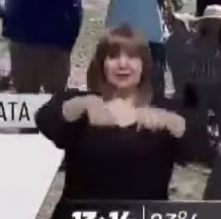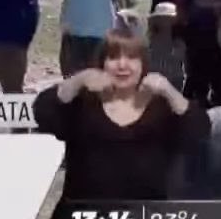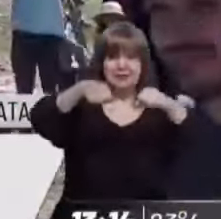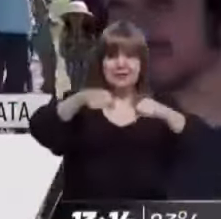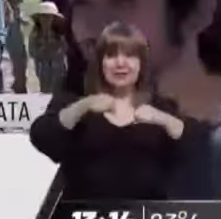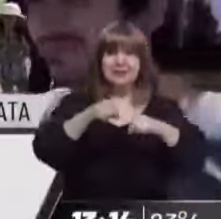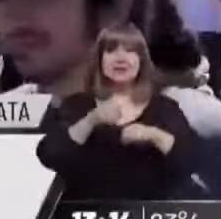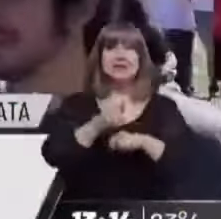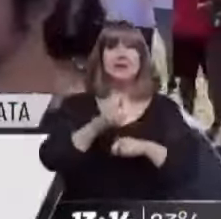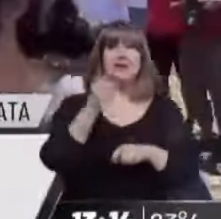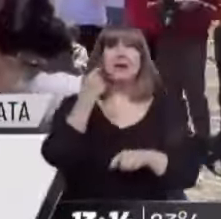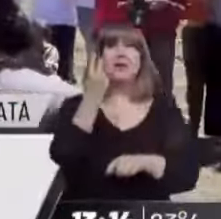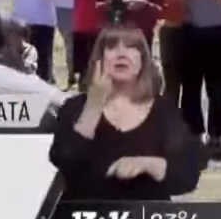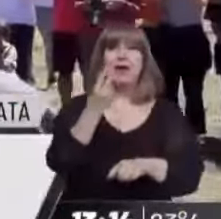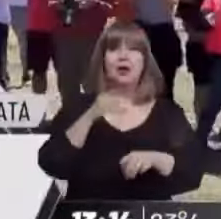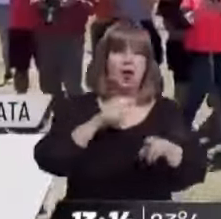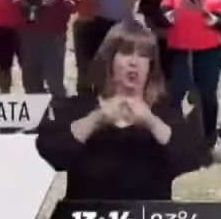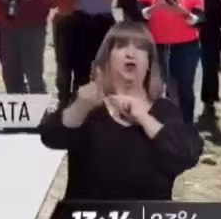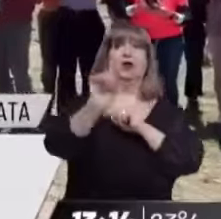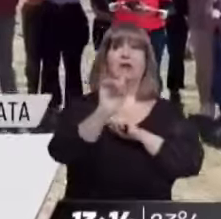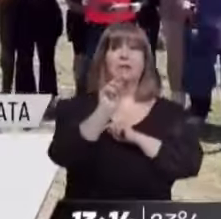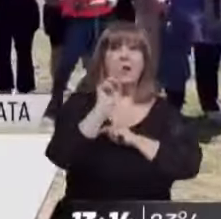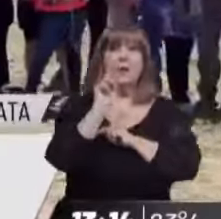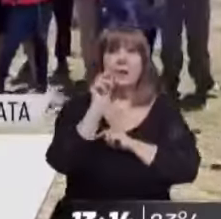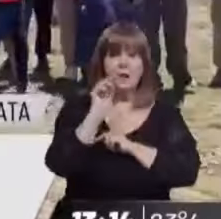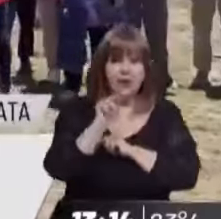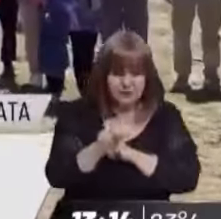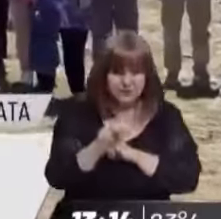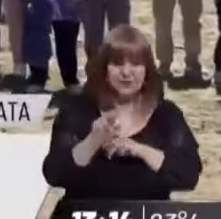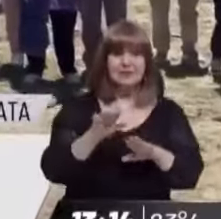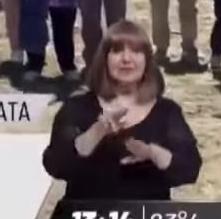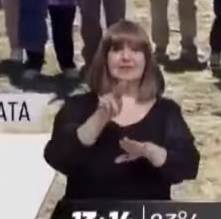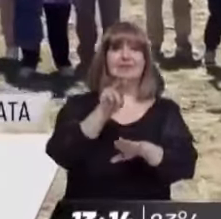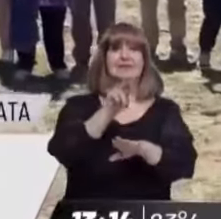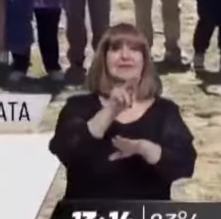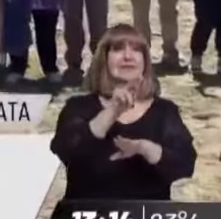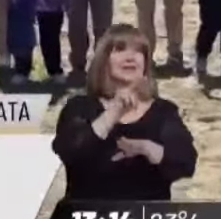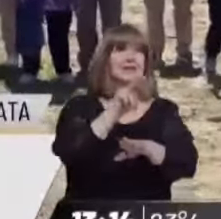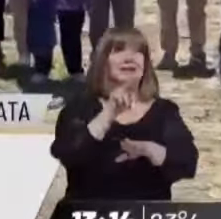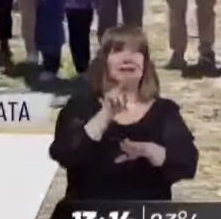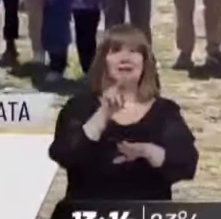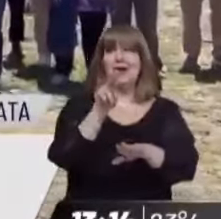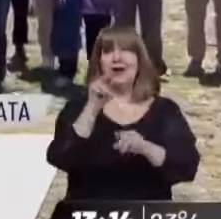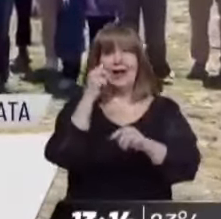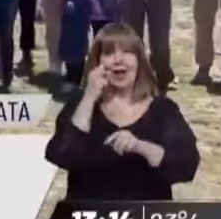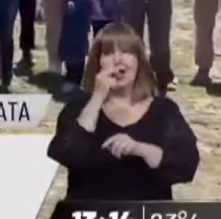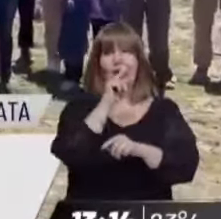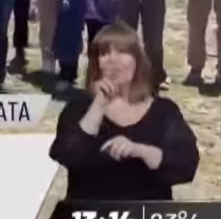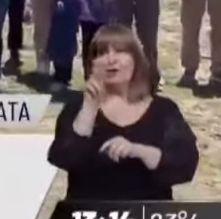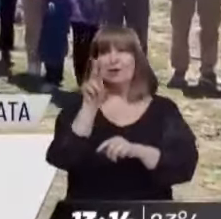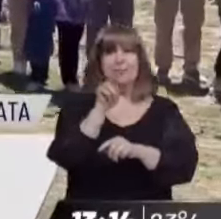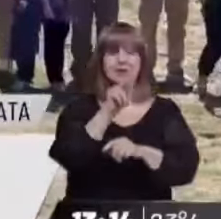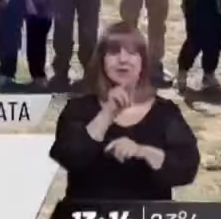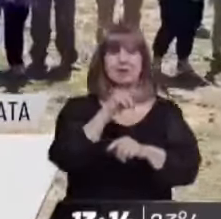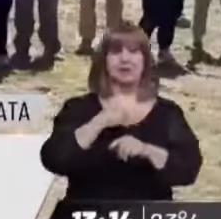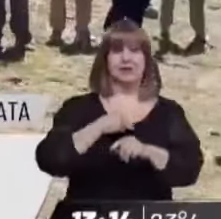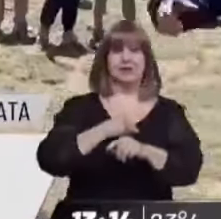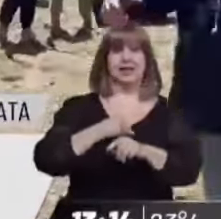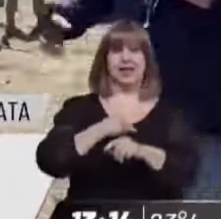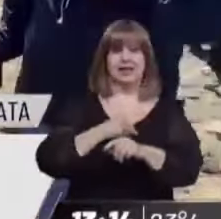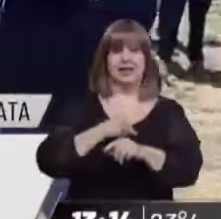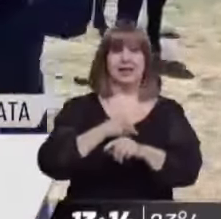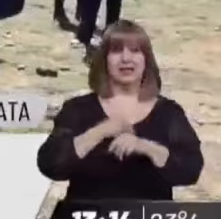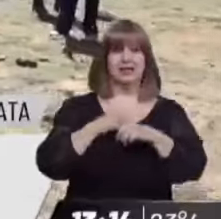Qué bonito, Julián. Realmente increíble. Bueno, ¿qué sentiste ahí en el momento? Qué hermosura. No, es divino. Una emoción